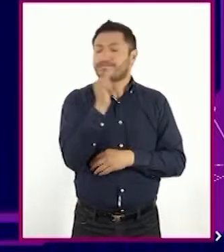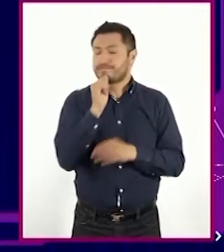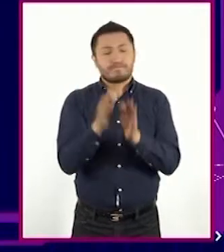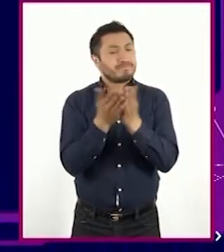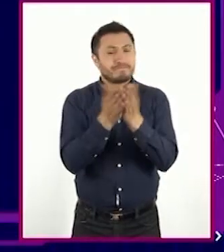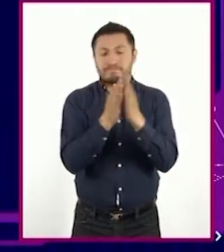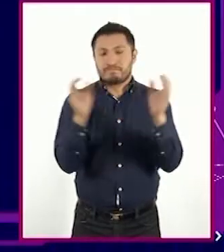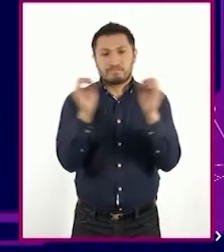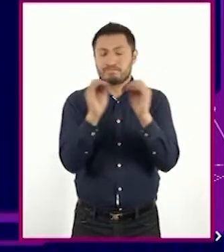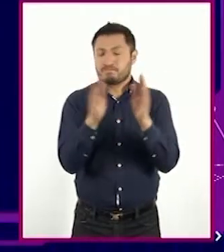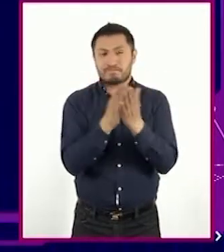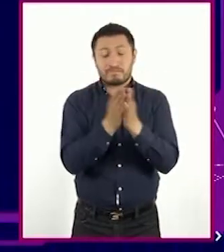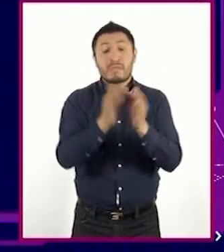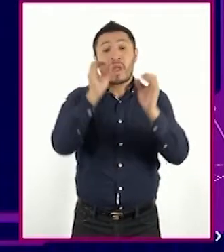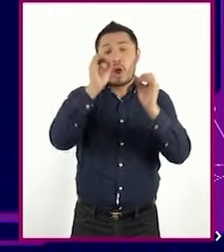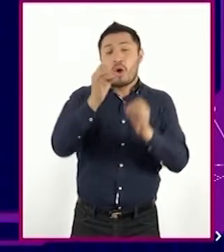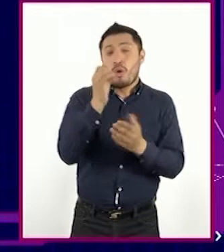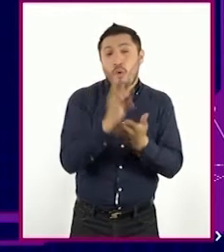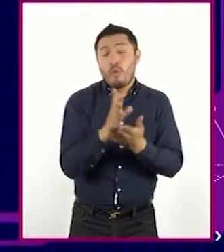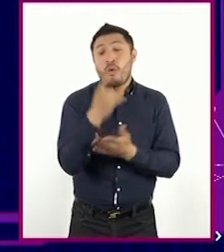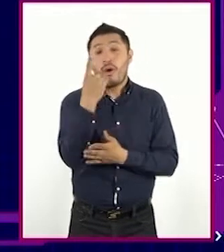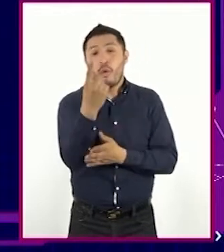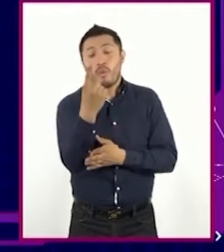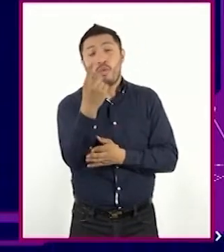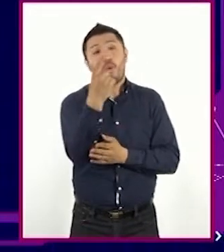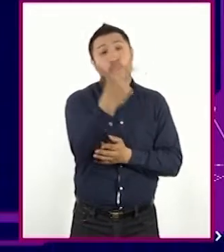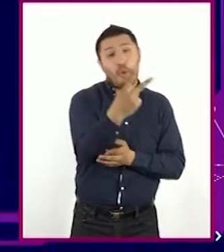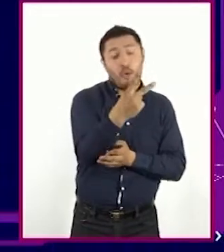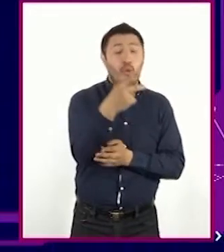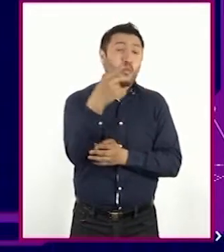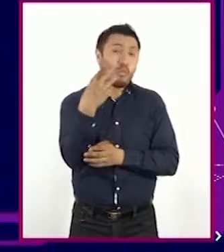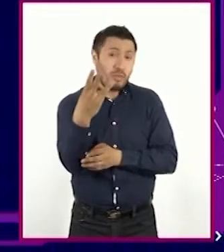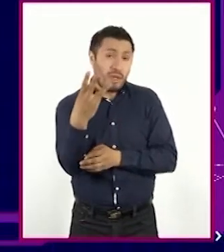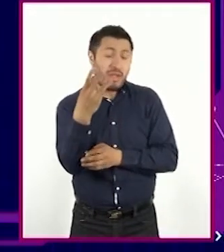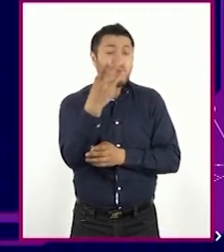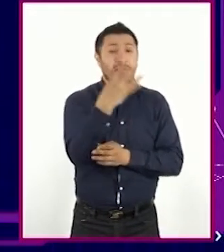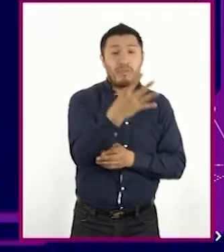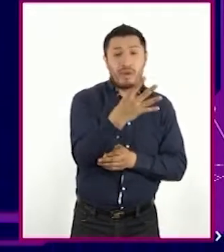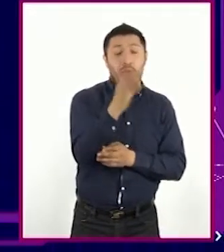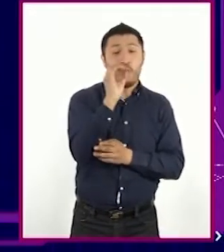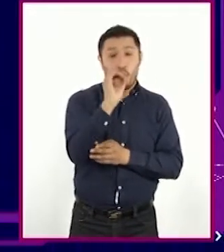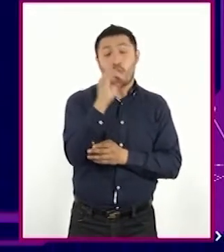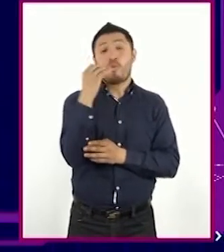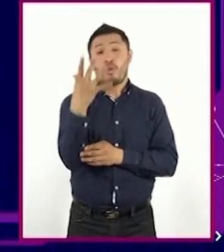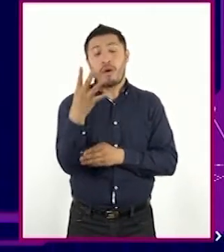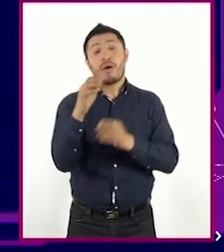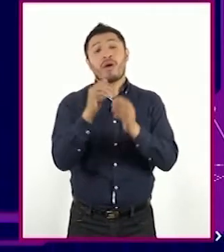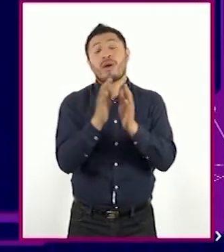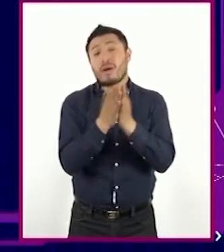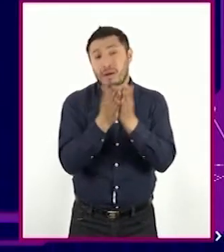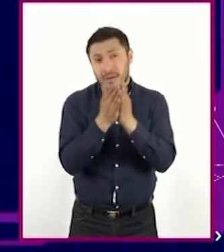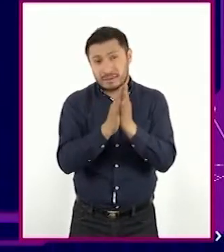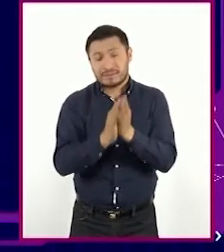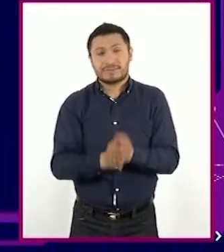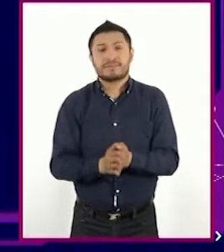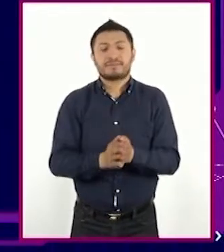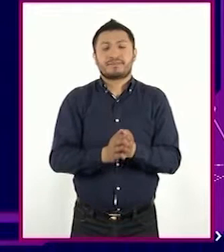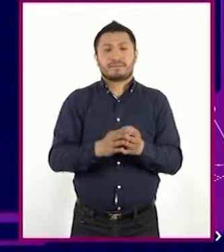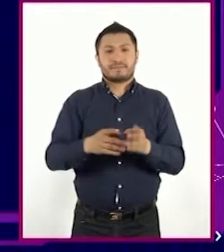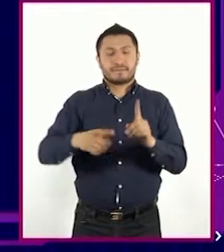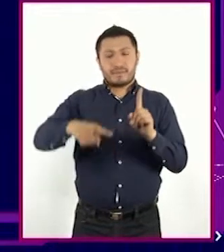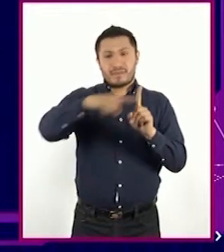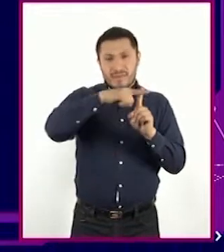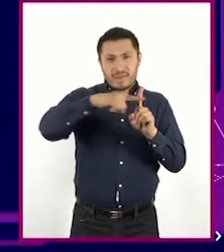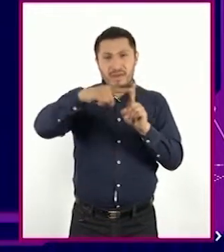libro o que leyeron 1, 2, 3, 4 o 5 libros. Sumando los